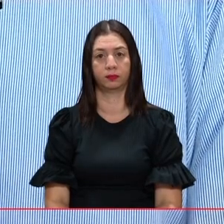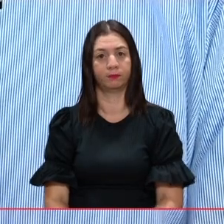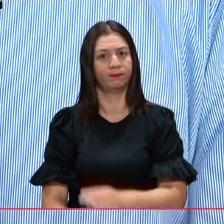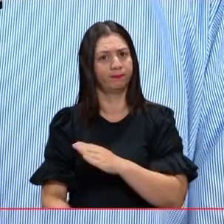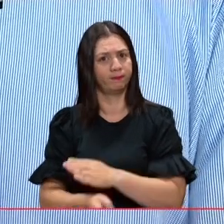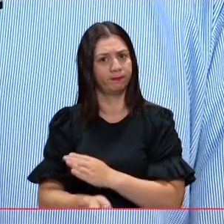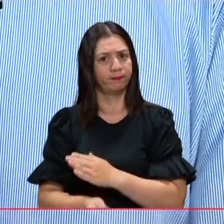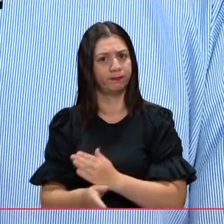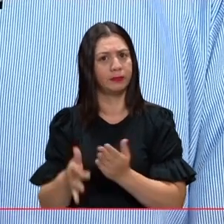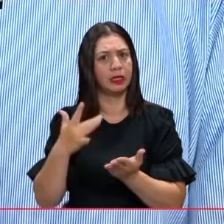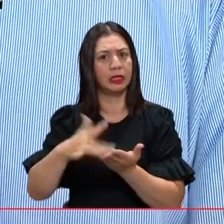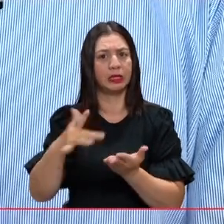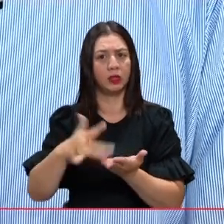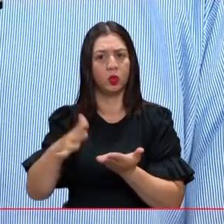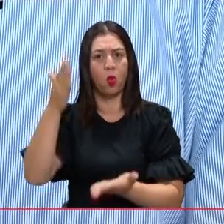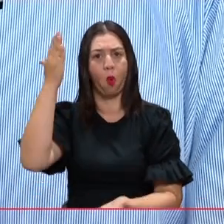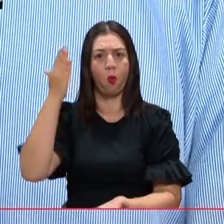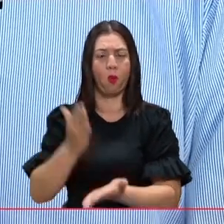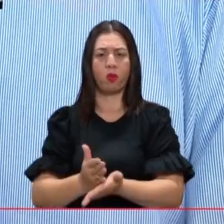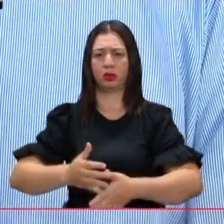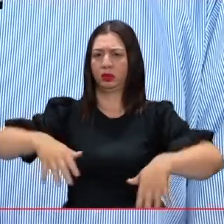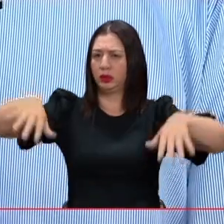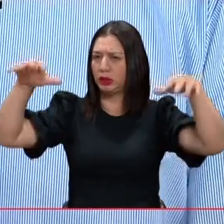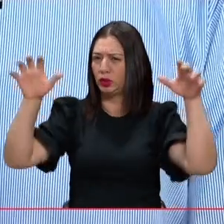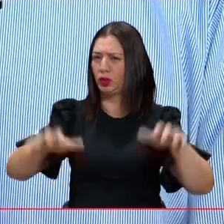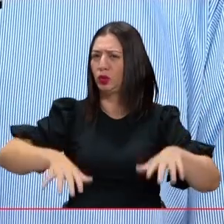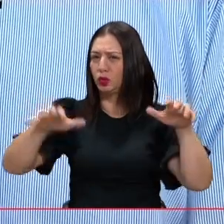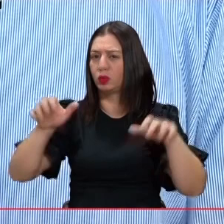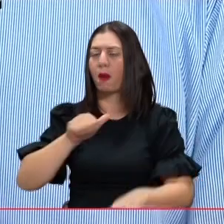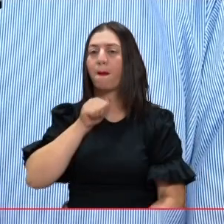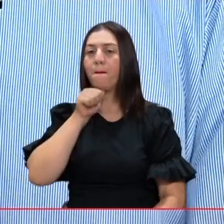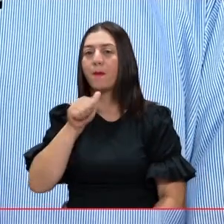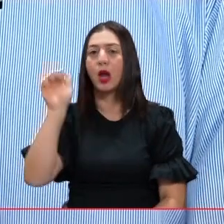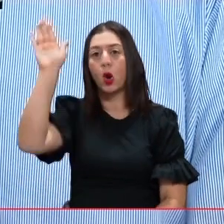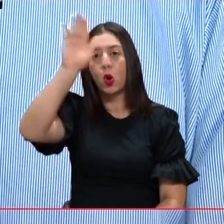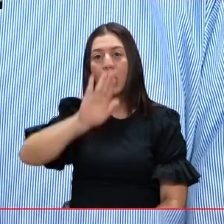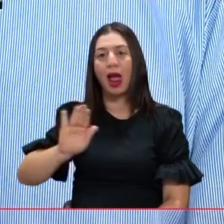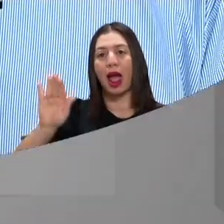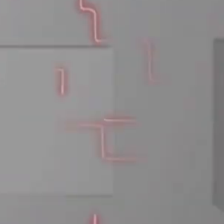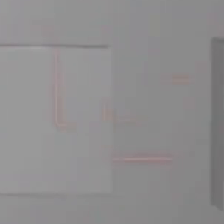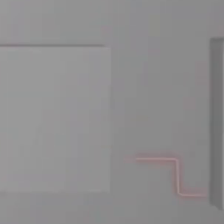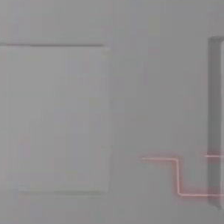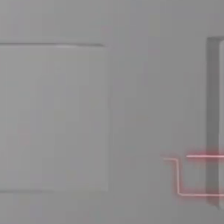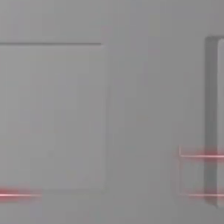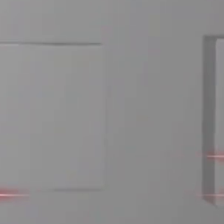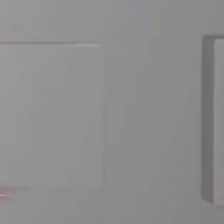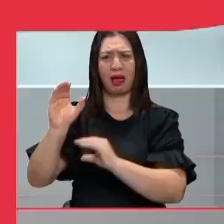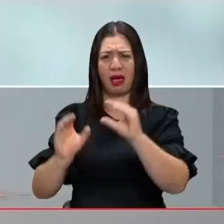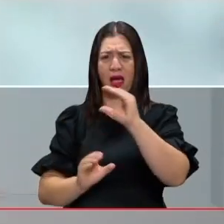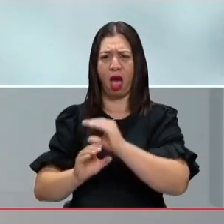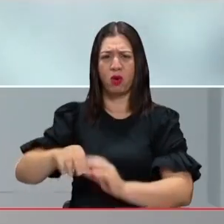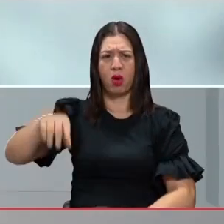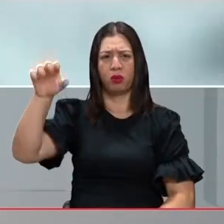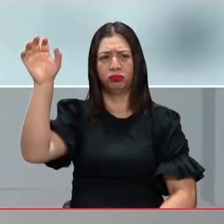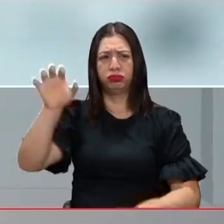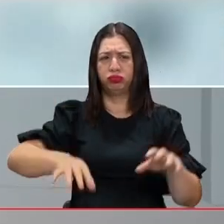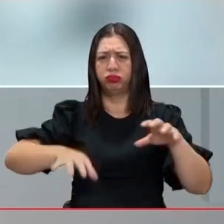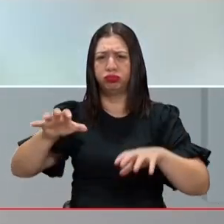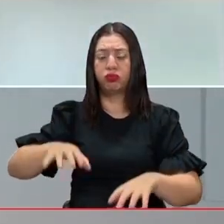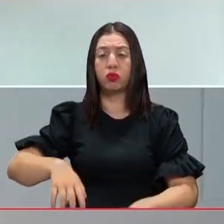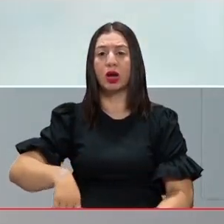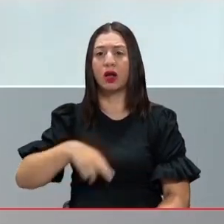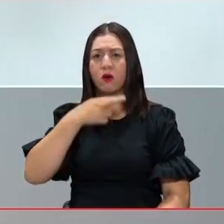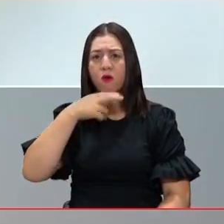y siguen las emergencias por cuentas de la lluvia, sobre todo en el departamento del Cauca. Resulta que una granizada afectó 4 veredas